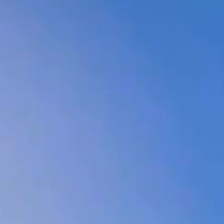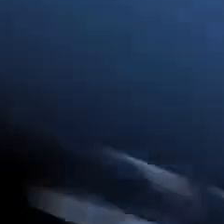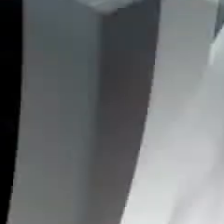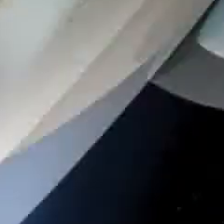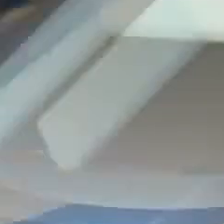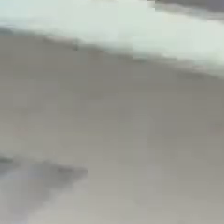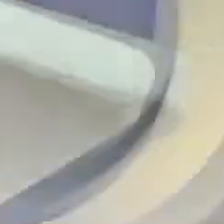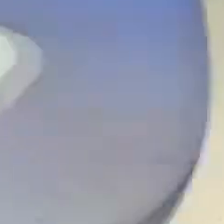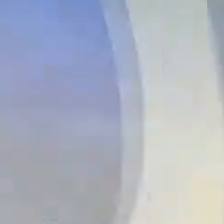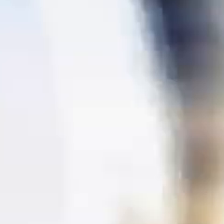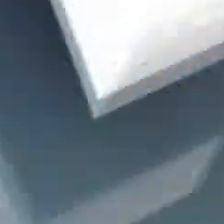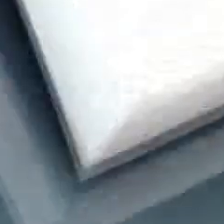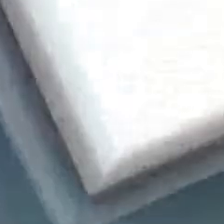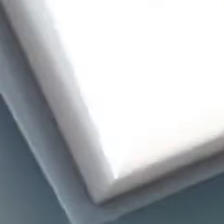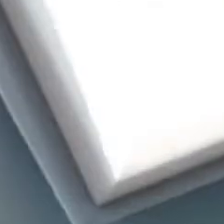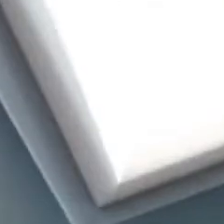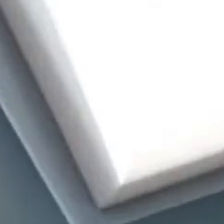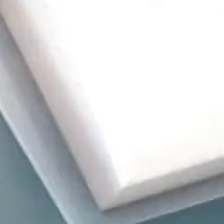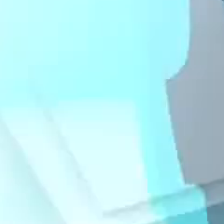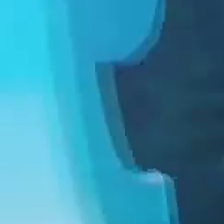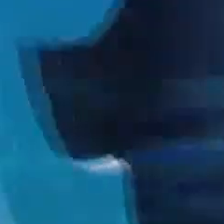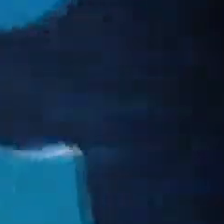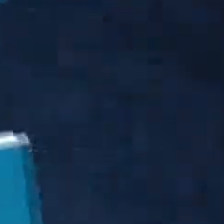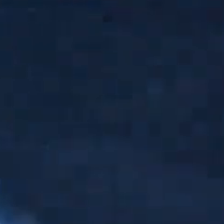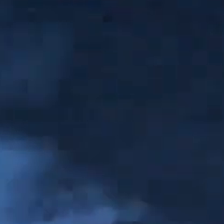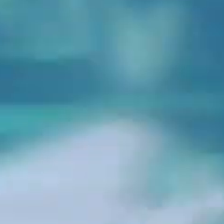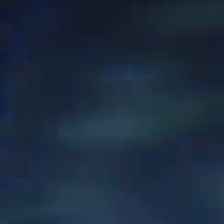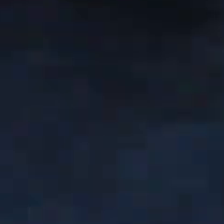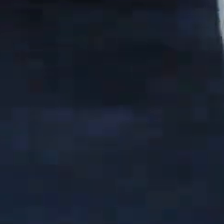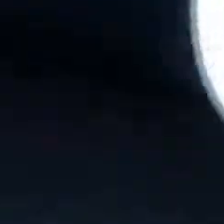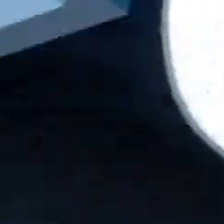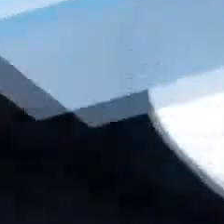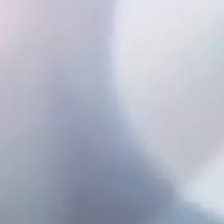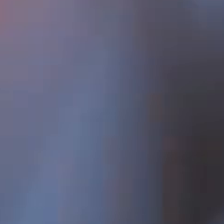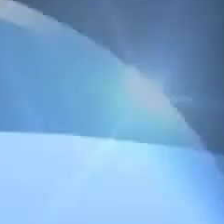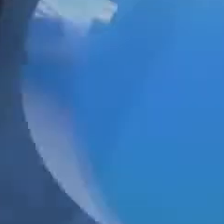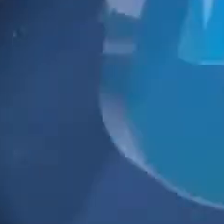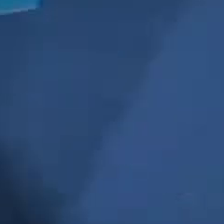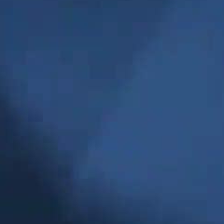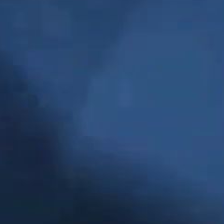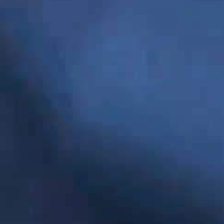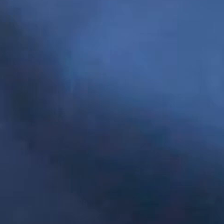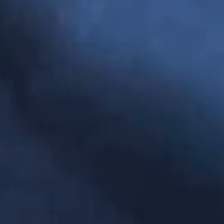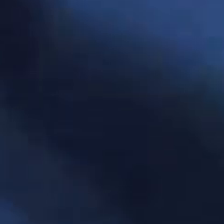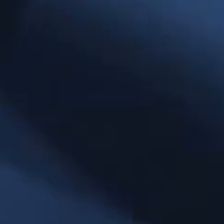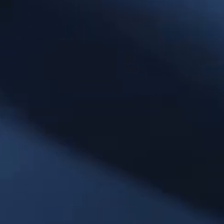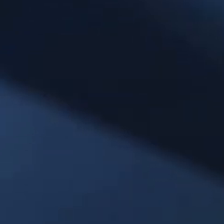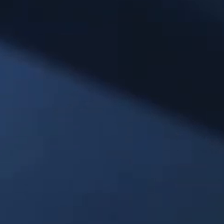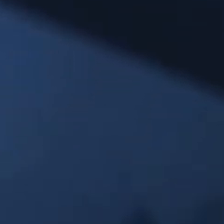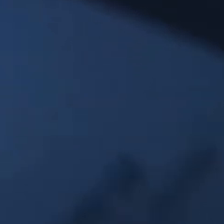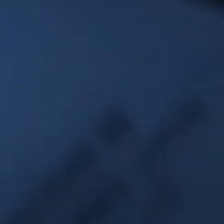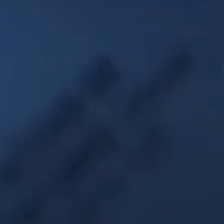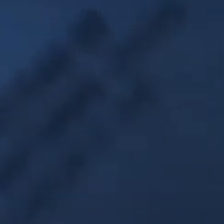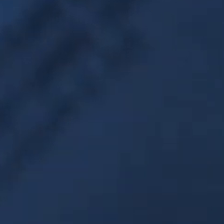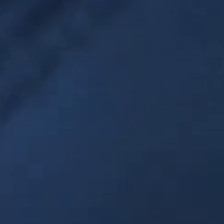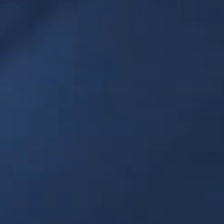Si es que tus sueños son luces con a ti, tú te das cuenta que ella nunca